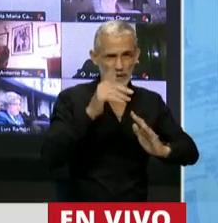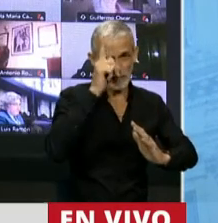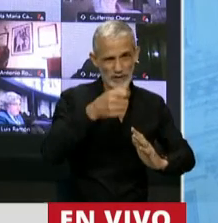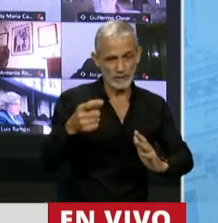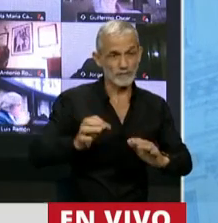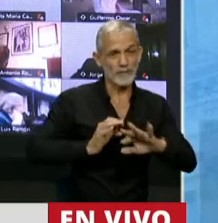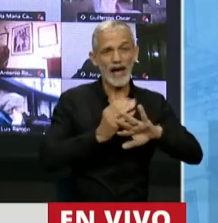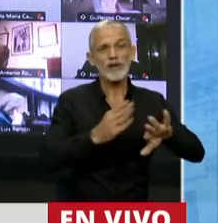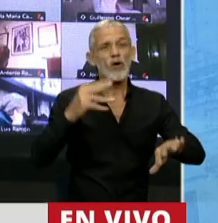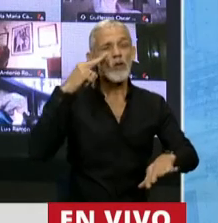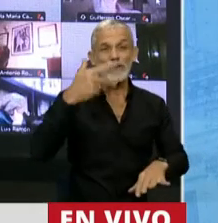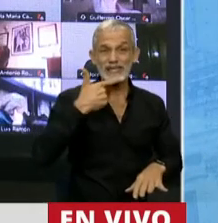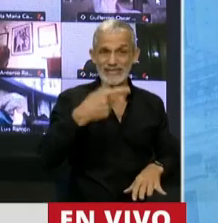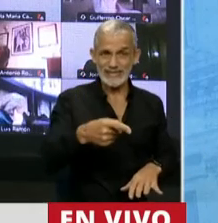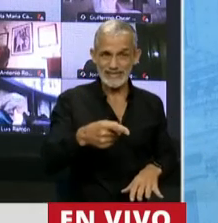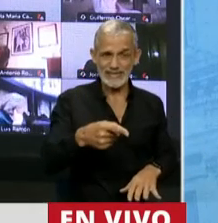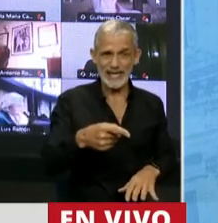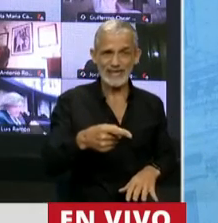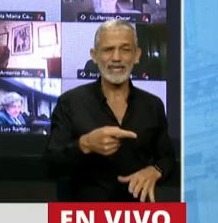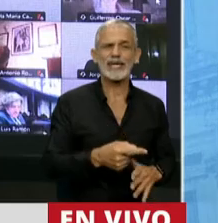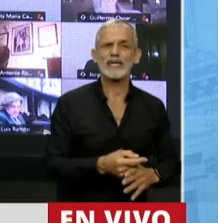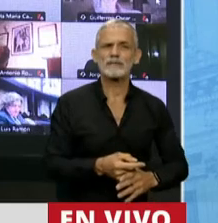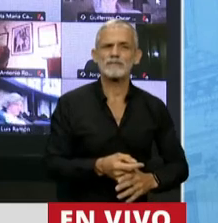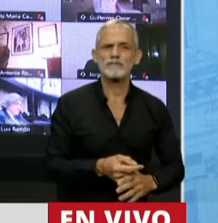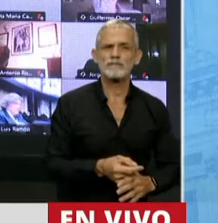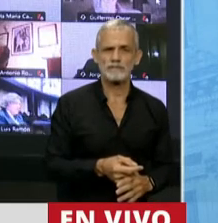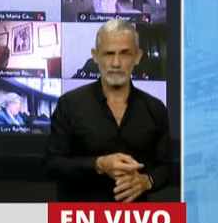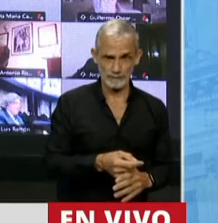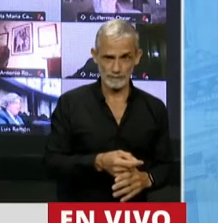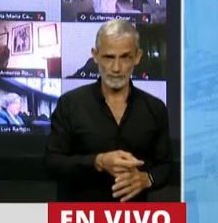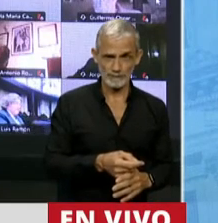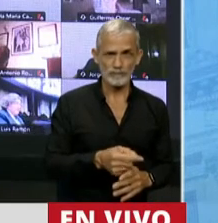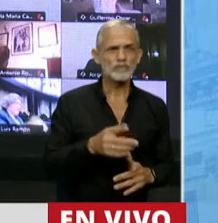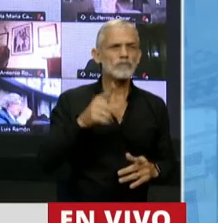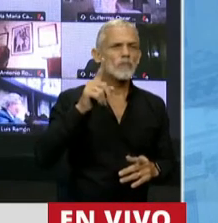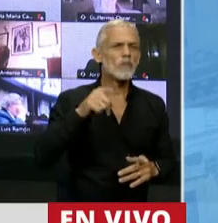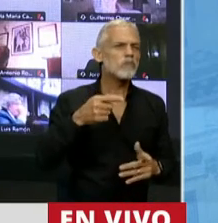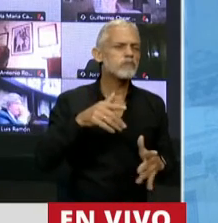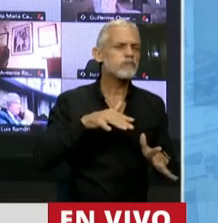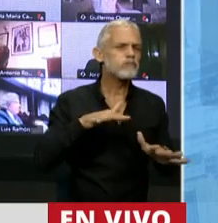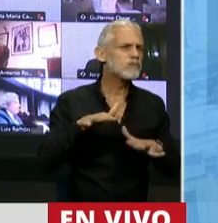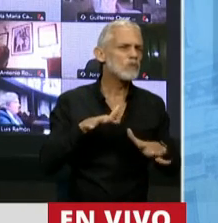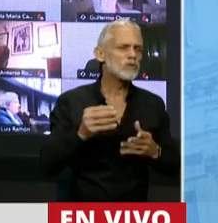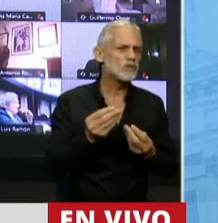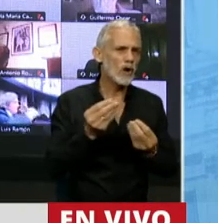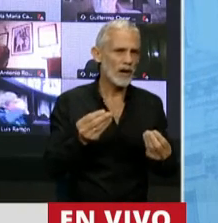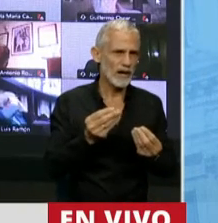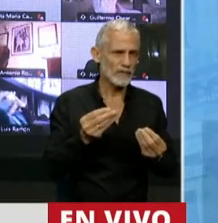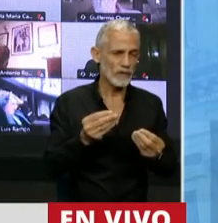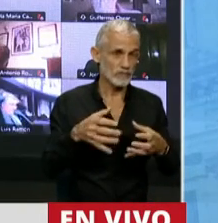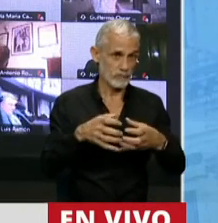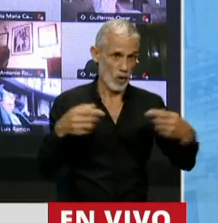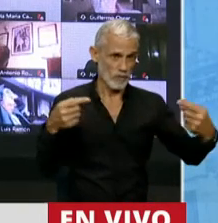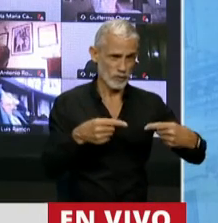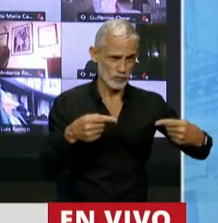año 2017 viene a suceder una cuestión que la